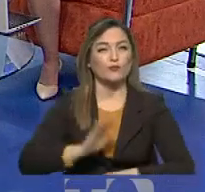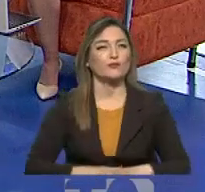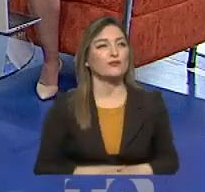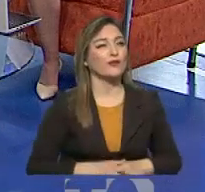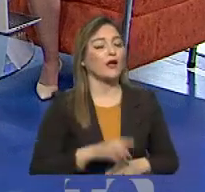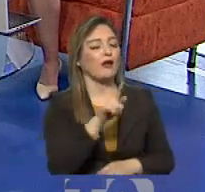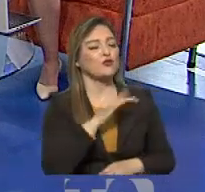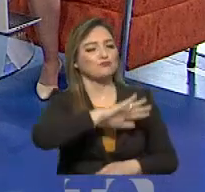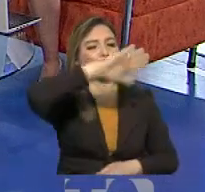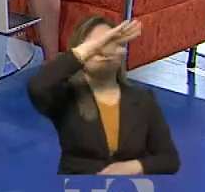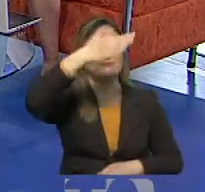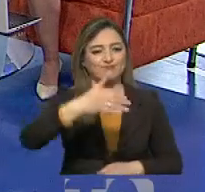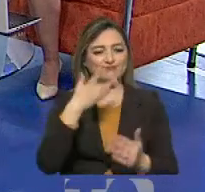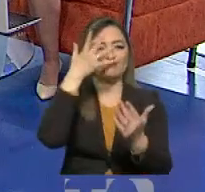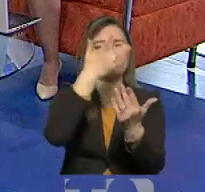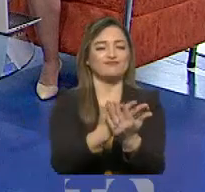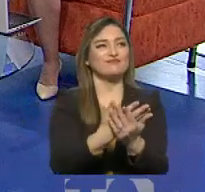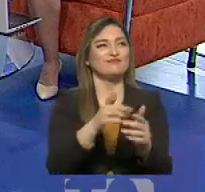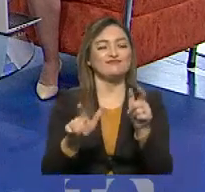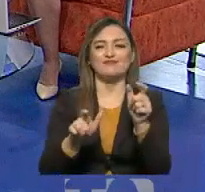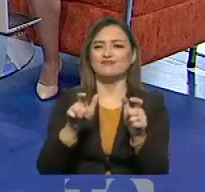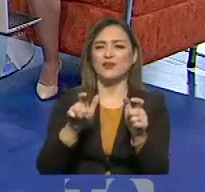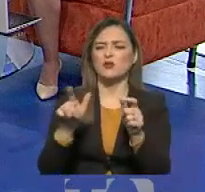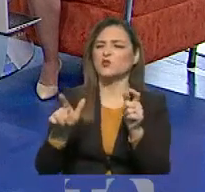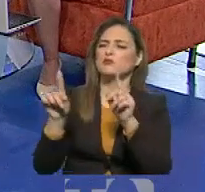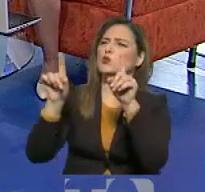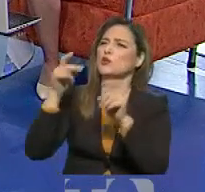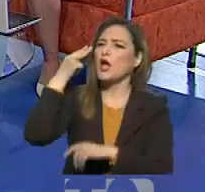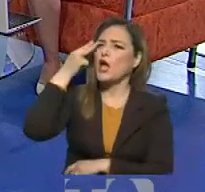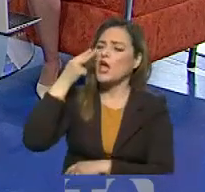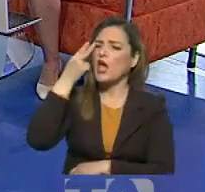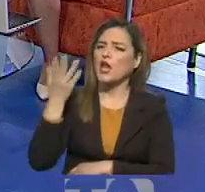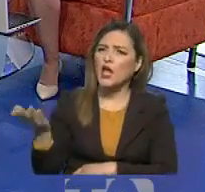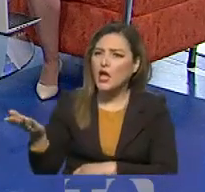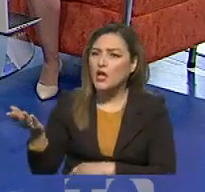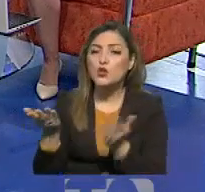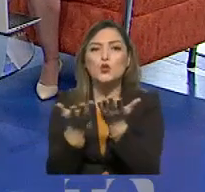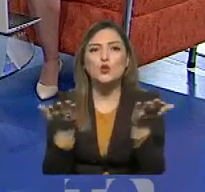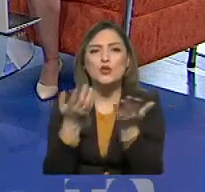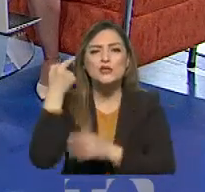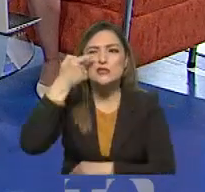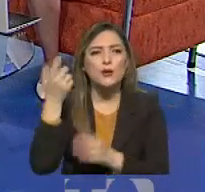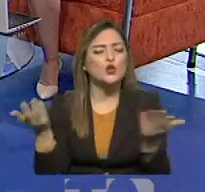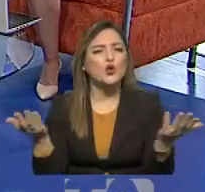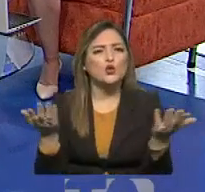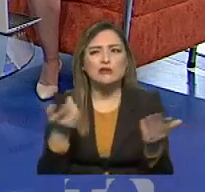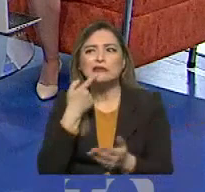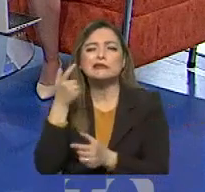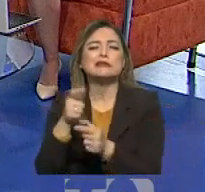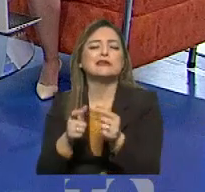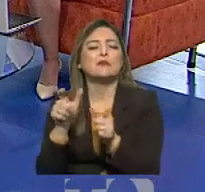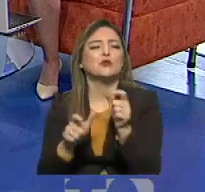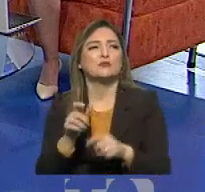a las montañas, lo primero que me dice la gente, y Helencita, ¿qué le digo a la gente? Y Marisabel, ¿qué le digo a la gente?